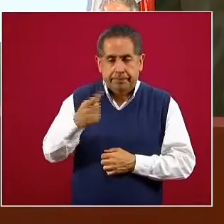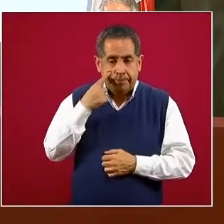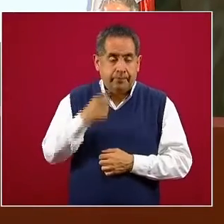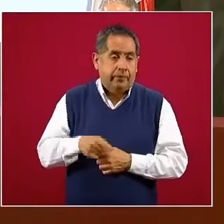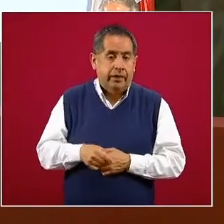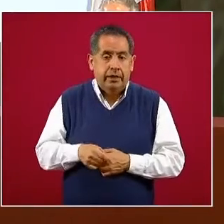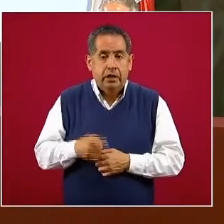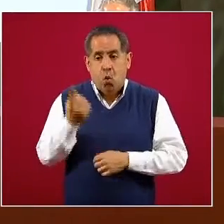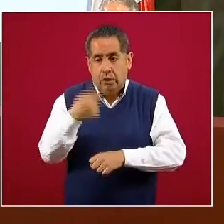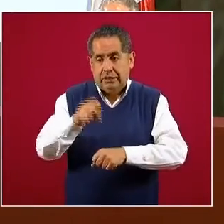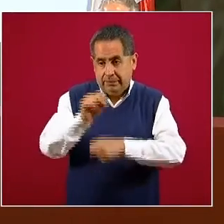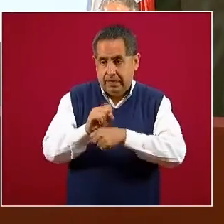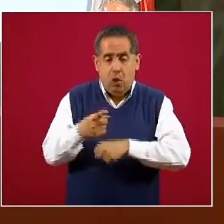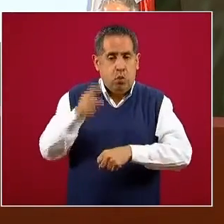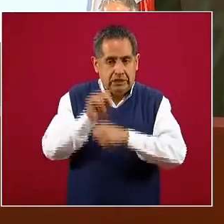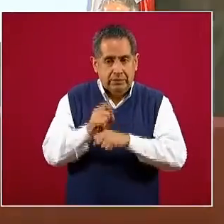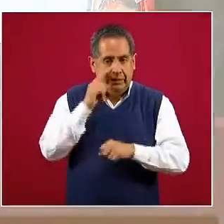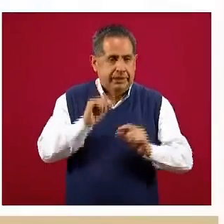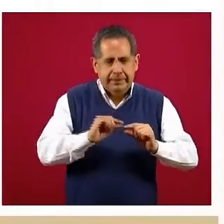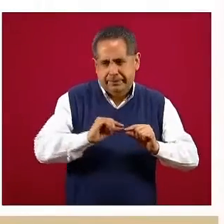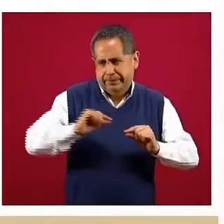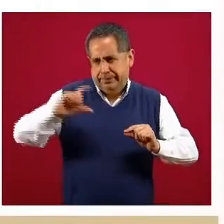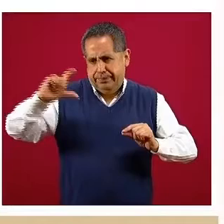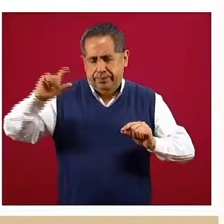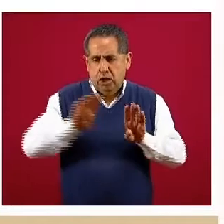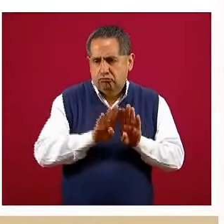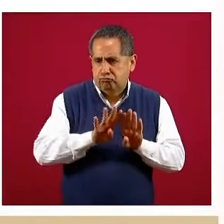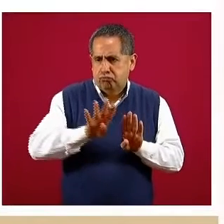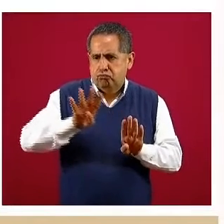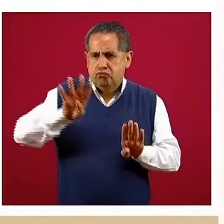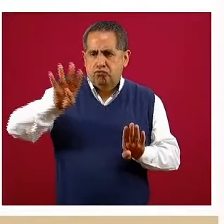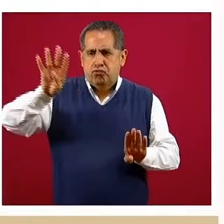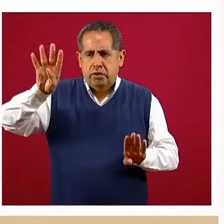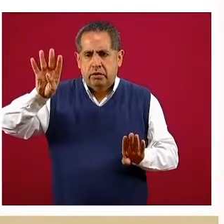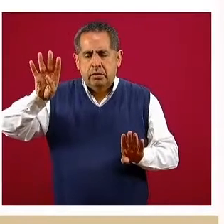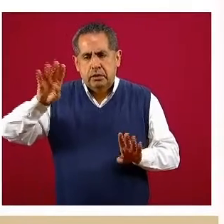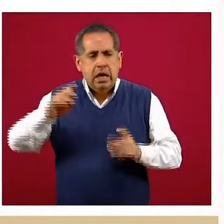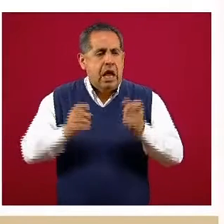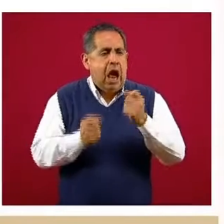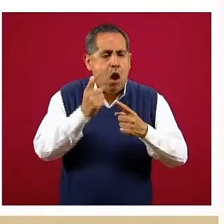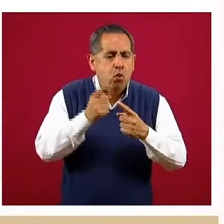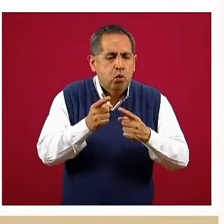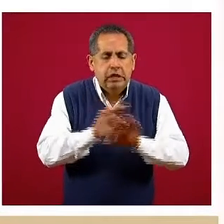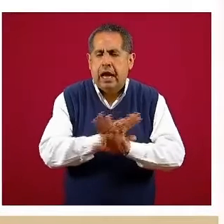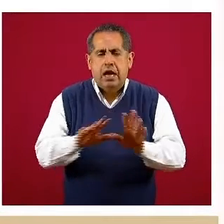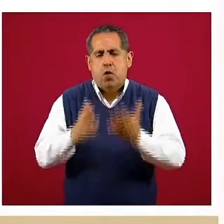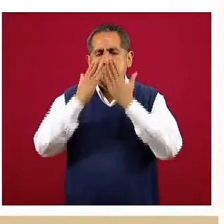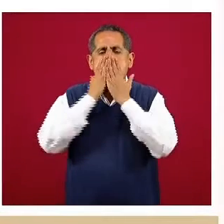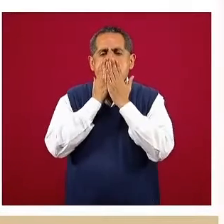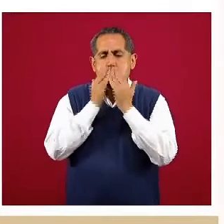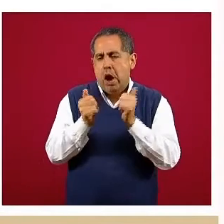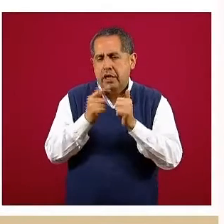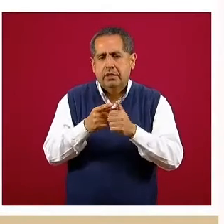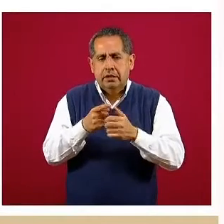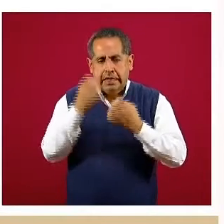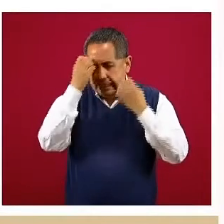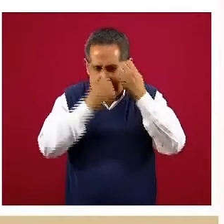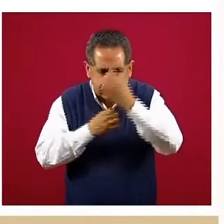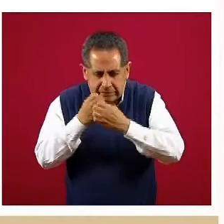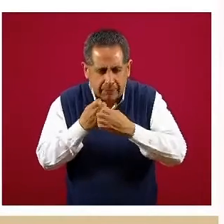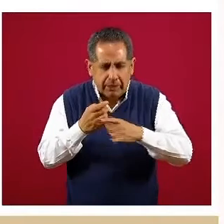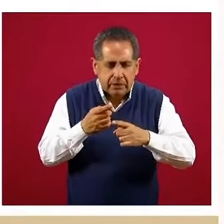es cada quincena. Sin embargo, cuando hubiere cambios para tener que tomar una acción inmediata, se podrá